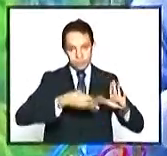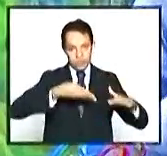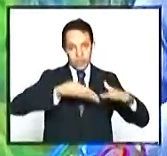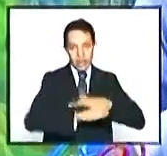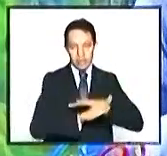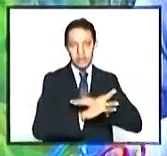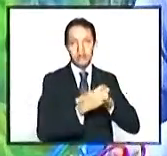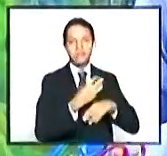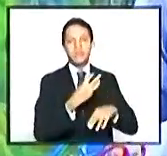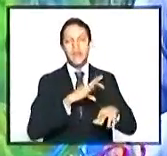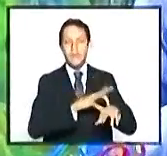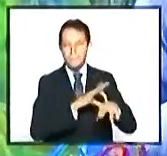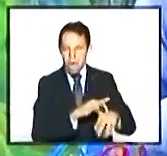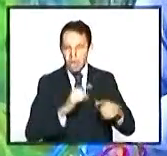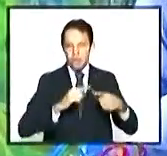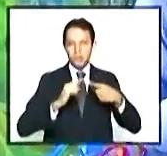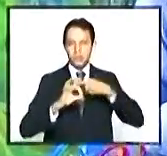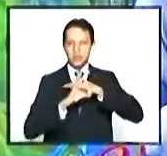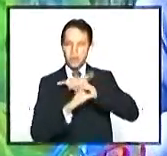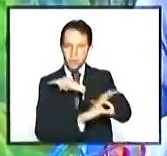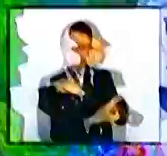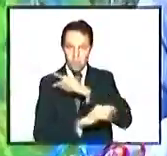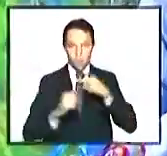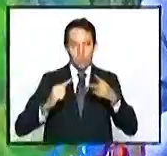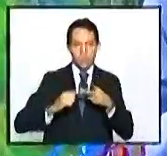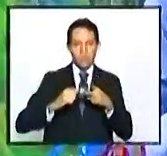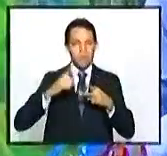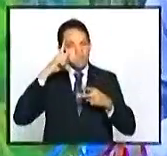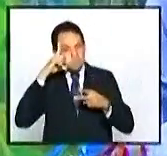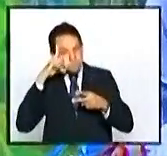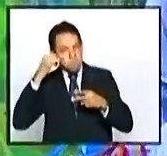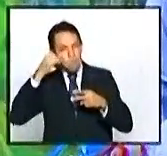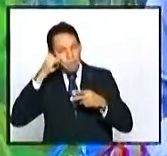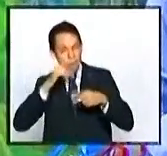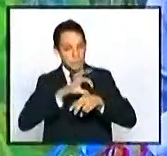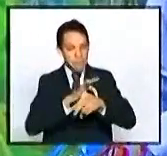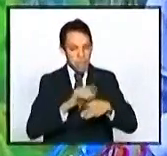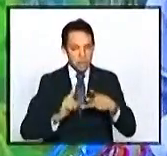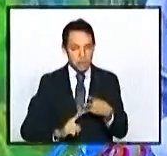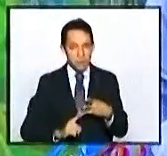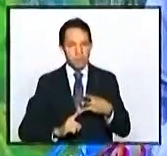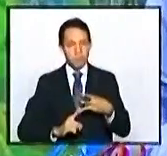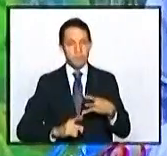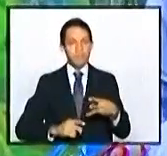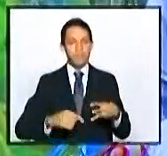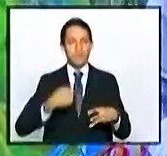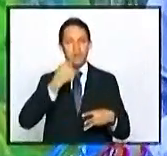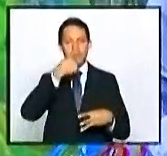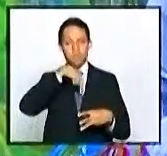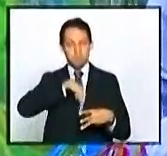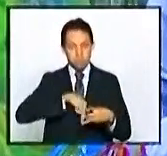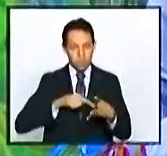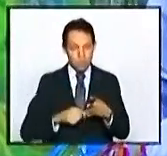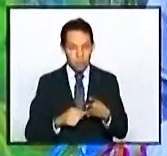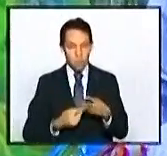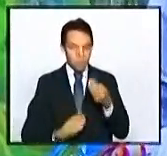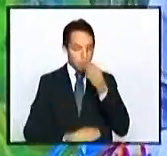con psicoterapeutas, con ginecólogos, con flebólogos, con nutricionista,